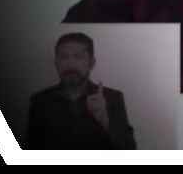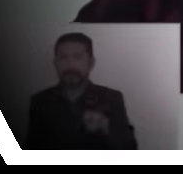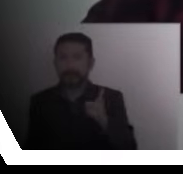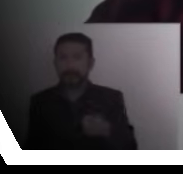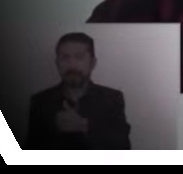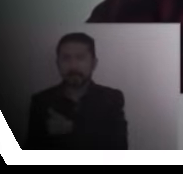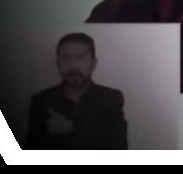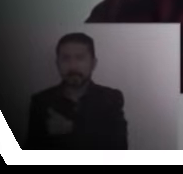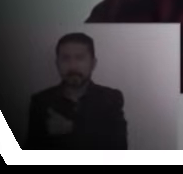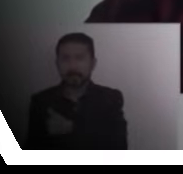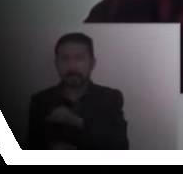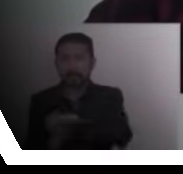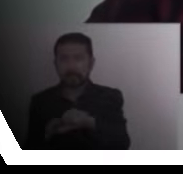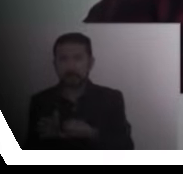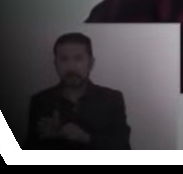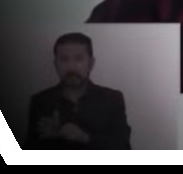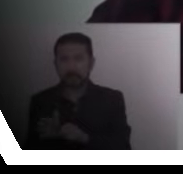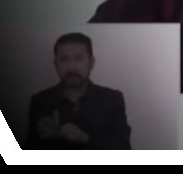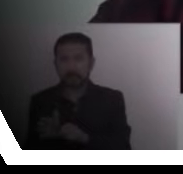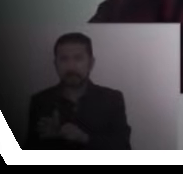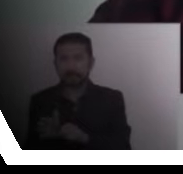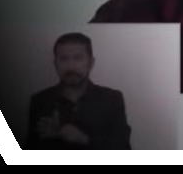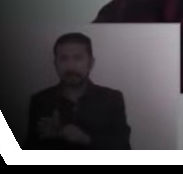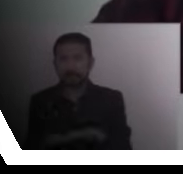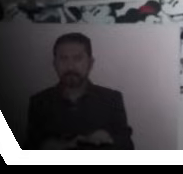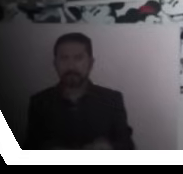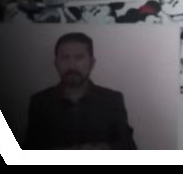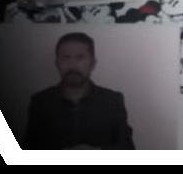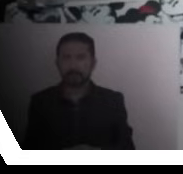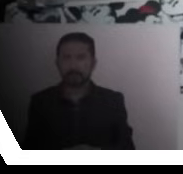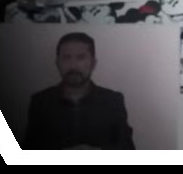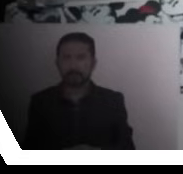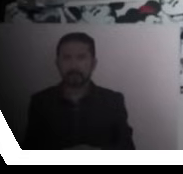responsabilidad también Desde la asamblea legislativa en ese sentido Muchas